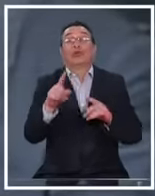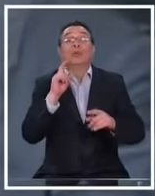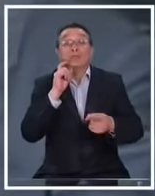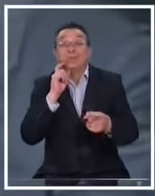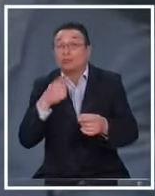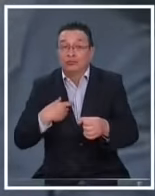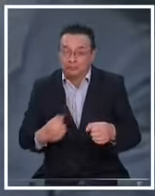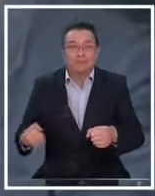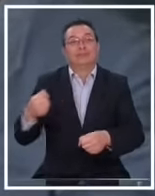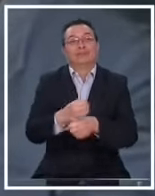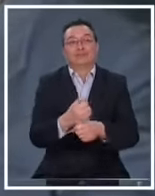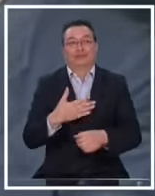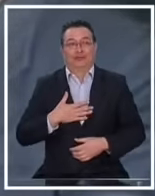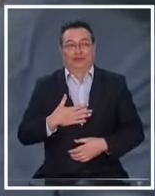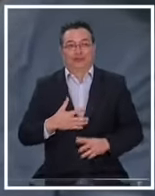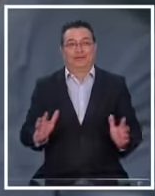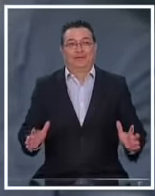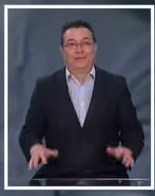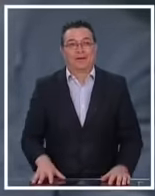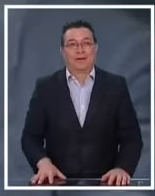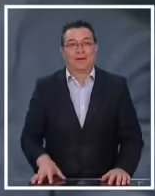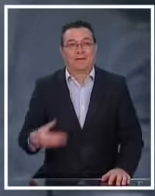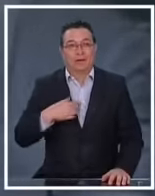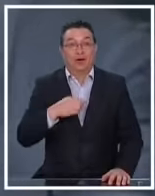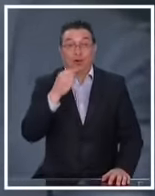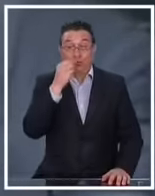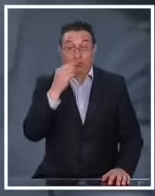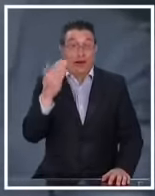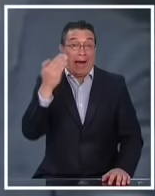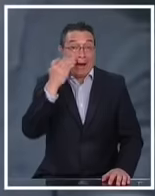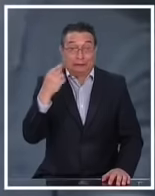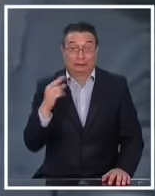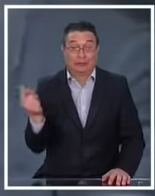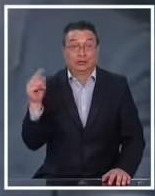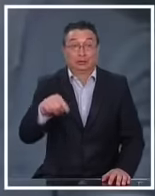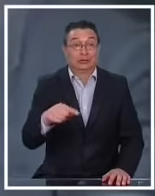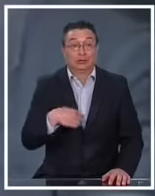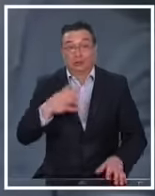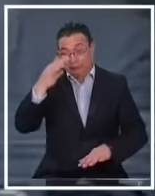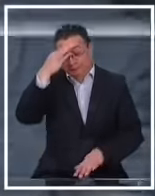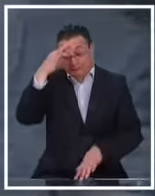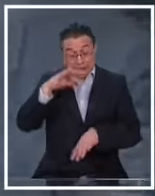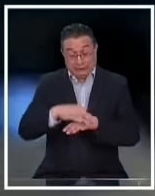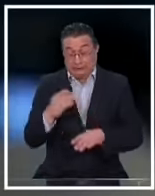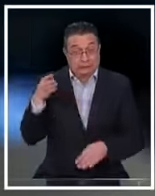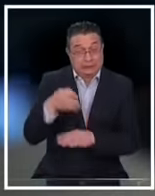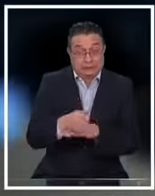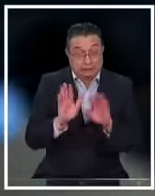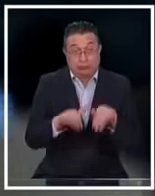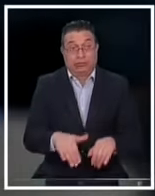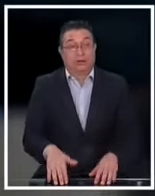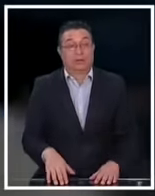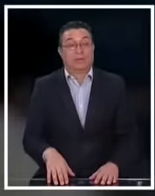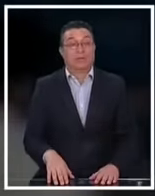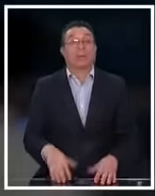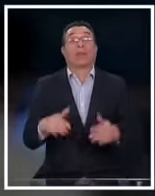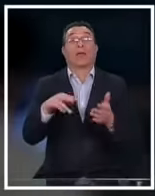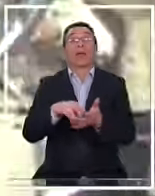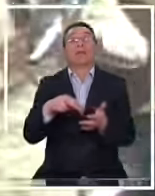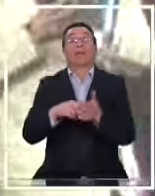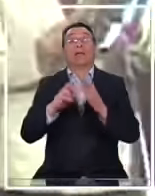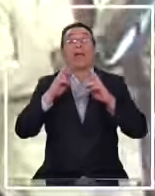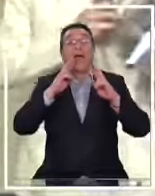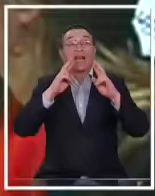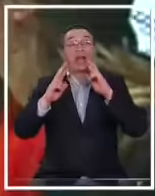entraba a la cancha a reemplazarlo, Sergio. Sí, yo estuve a punto de no venir, yo estaba. Por eso traje estaba tan enfermo que no iba a venir. Se los está esperando en el restaurante